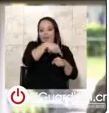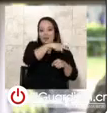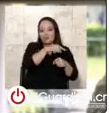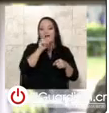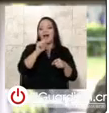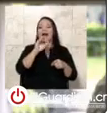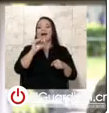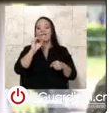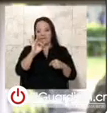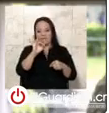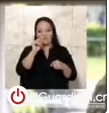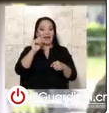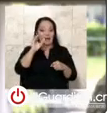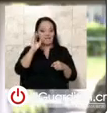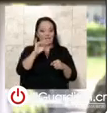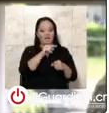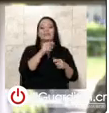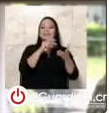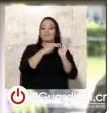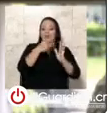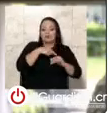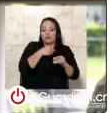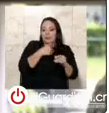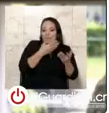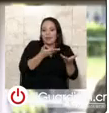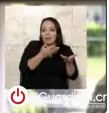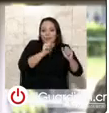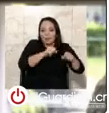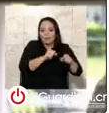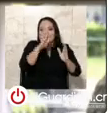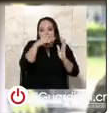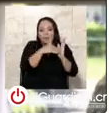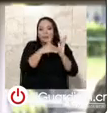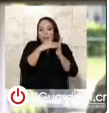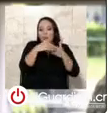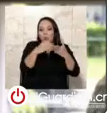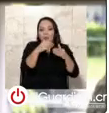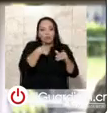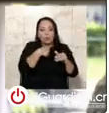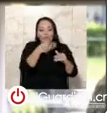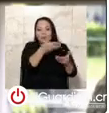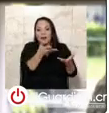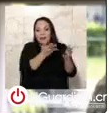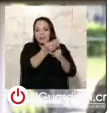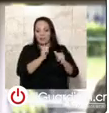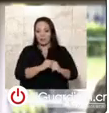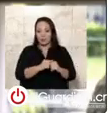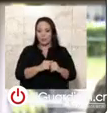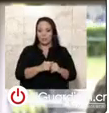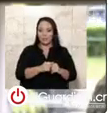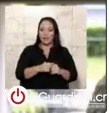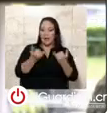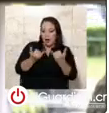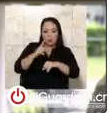que es importante es que tendríamos acceso a una cartera potencial de $5.500 millones, que no es el momento en el cual nosotros los